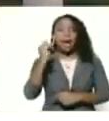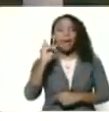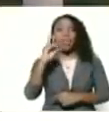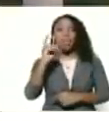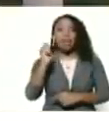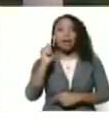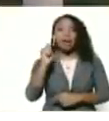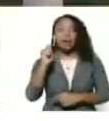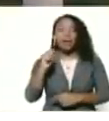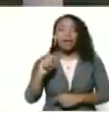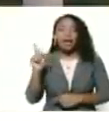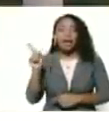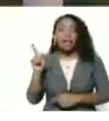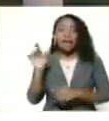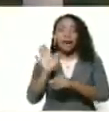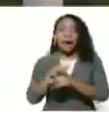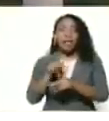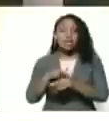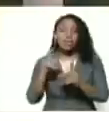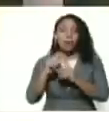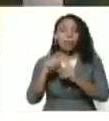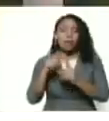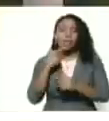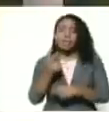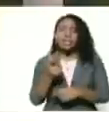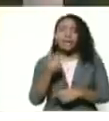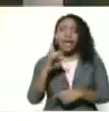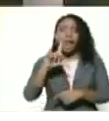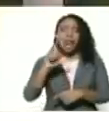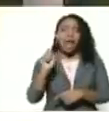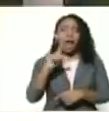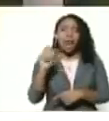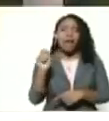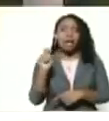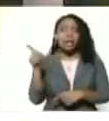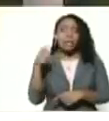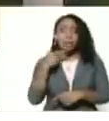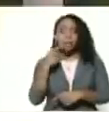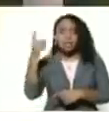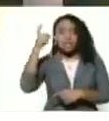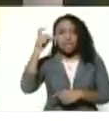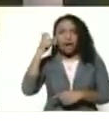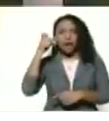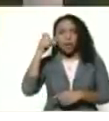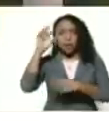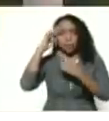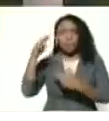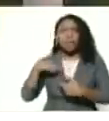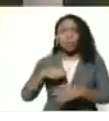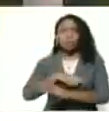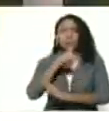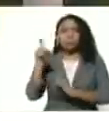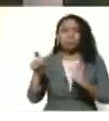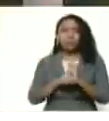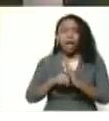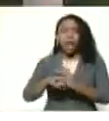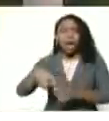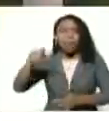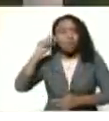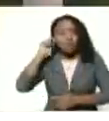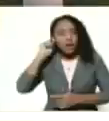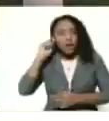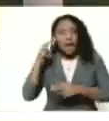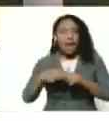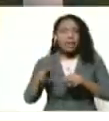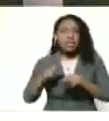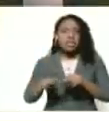A ella le decimos Lala. Yo me crié con ella y a mí me enseñaron el respeto absoluto a la mujer, a la